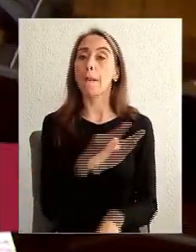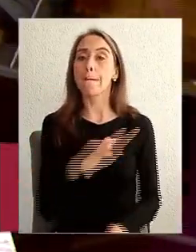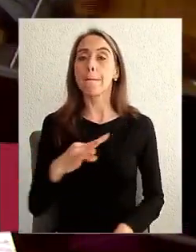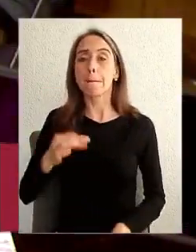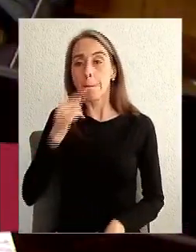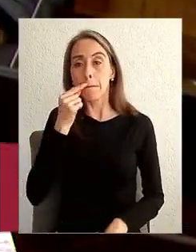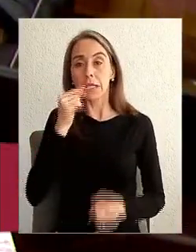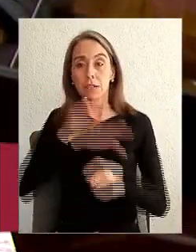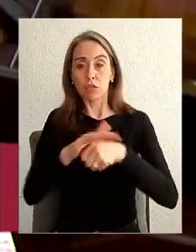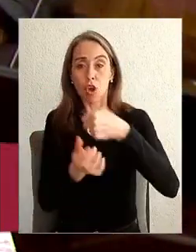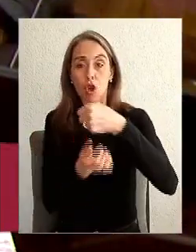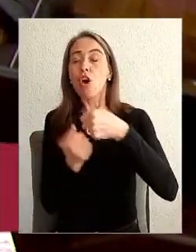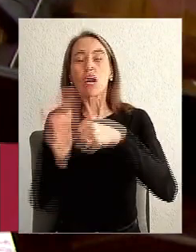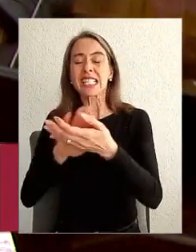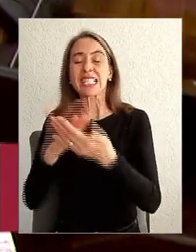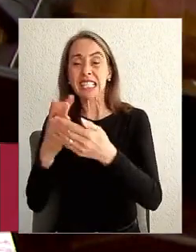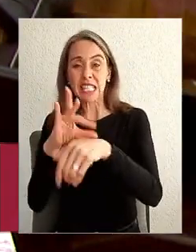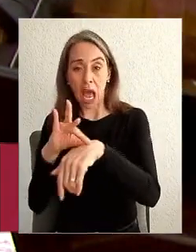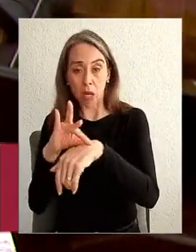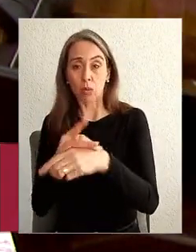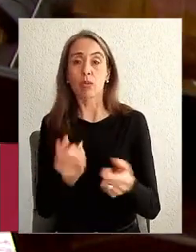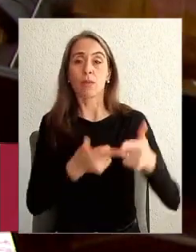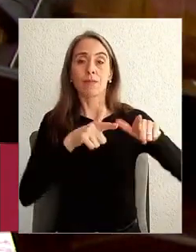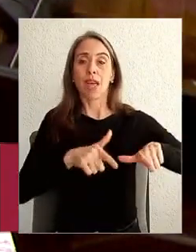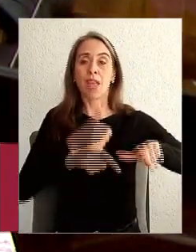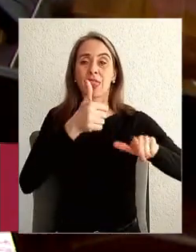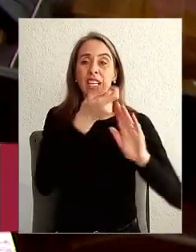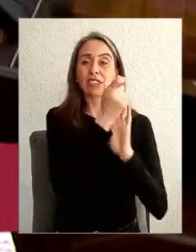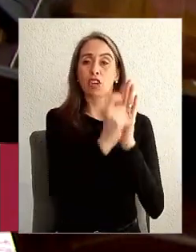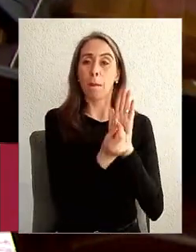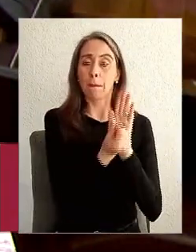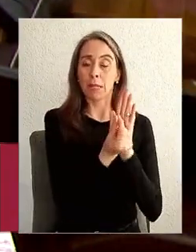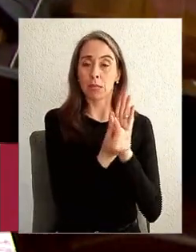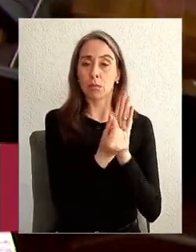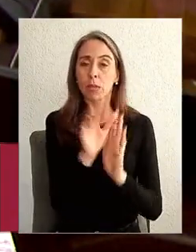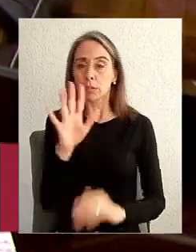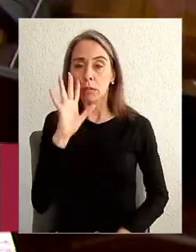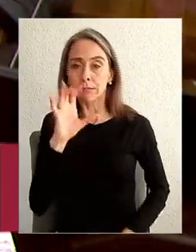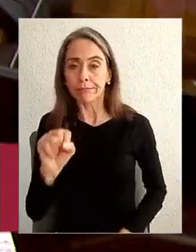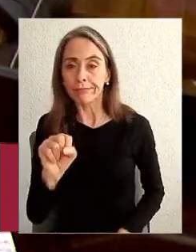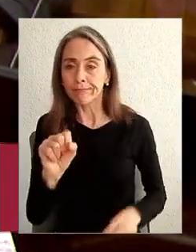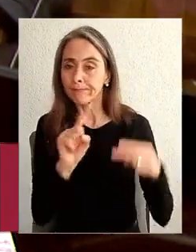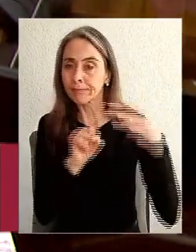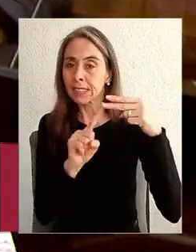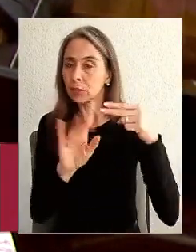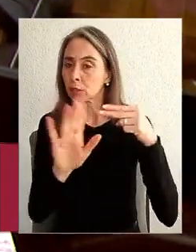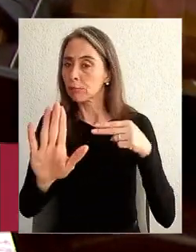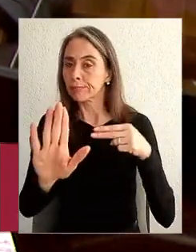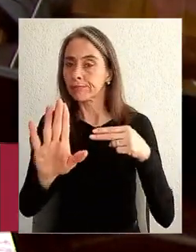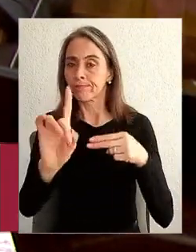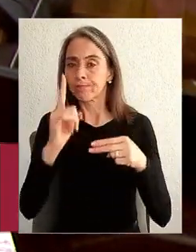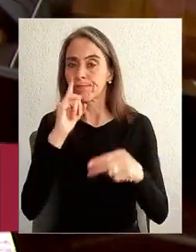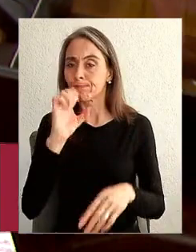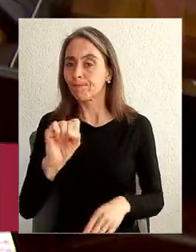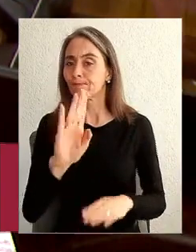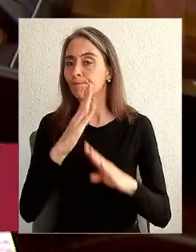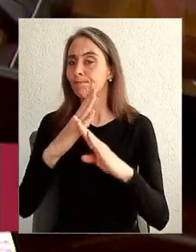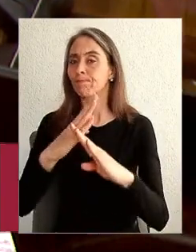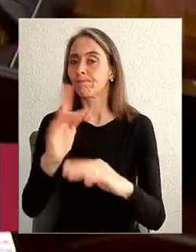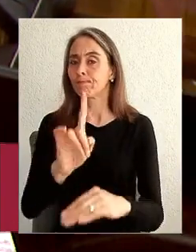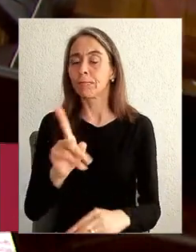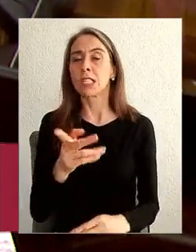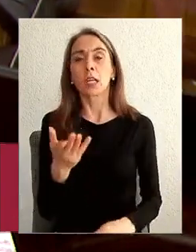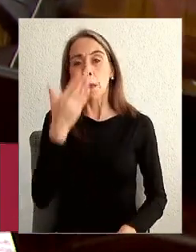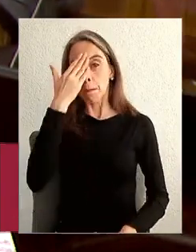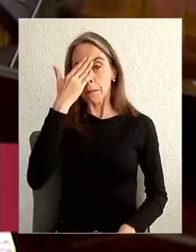la Dirección de Presupuesto manifestó objeciones a eso. Eso me preocupa porque es desde